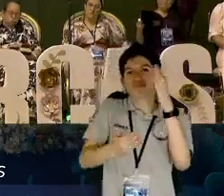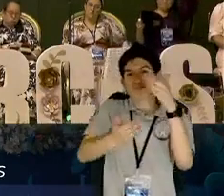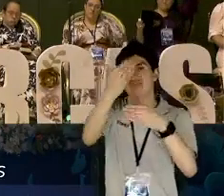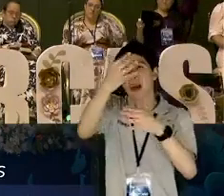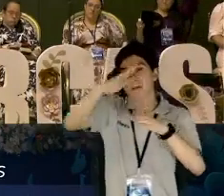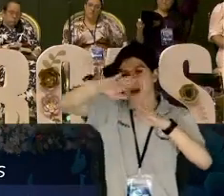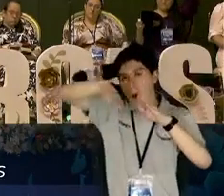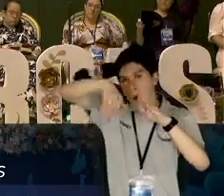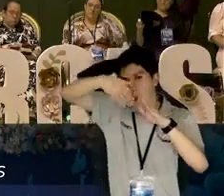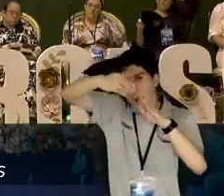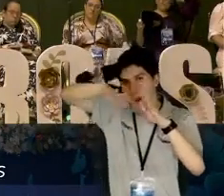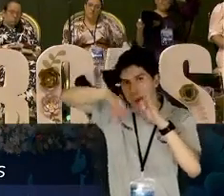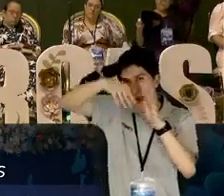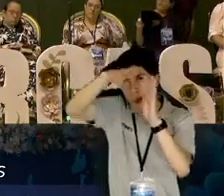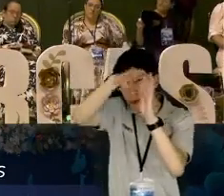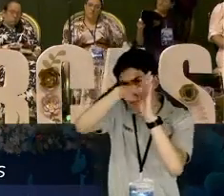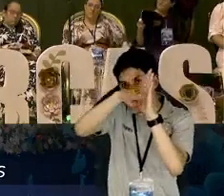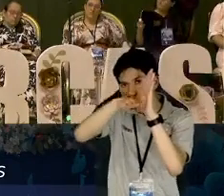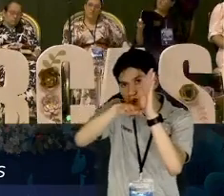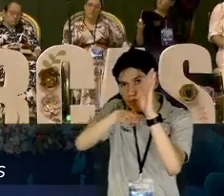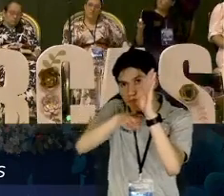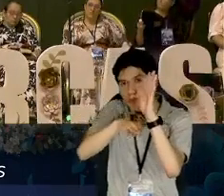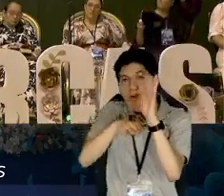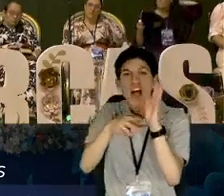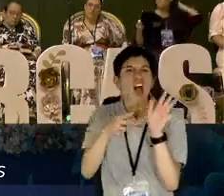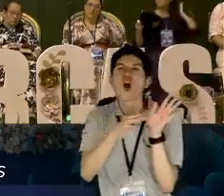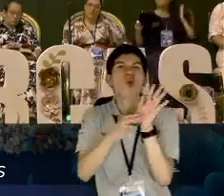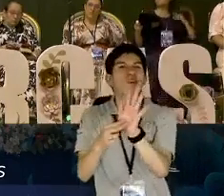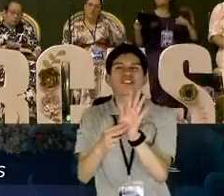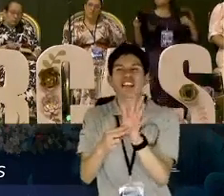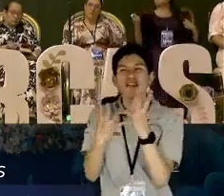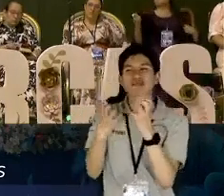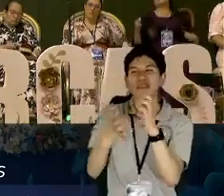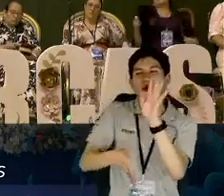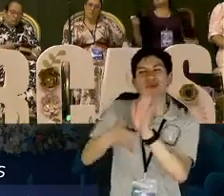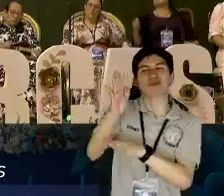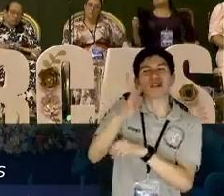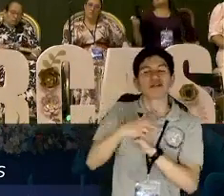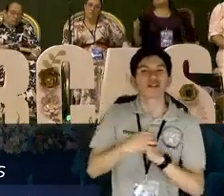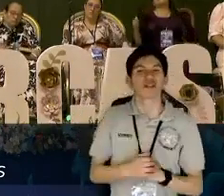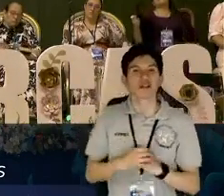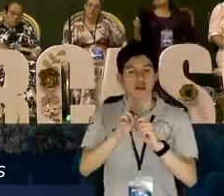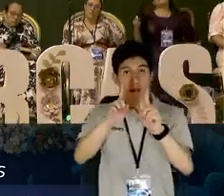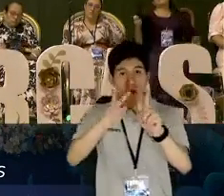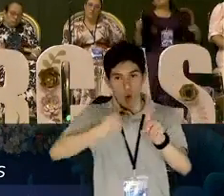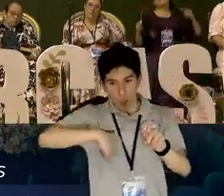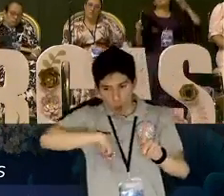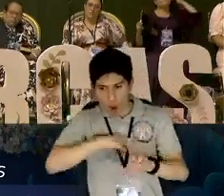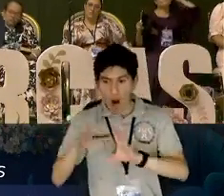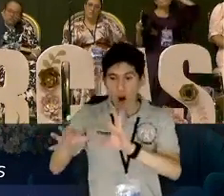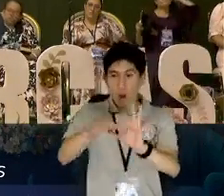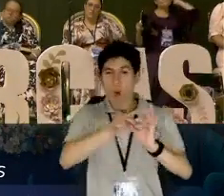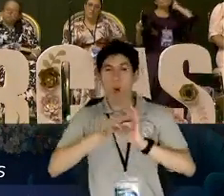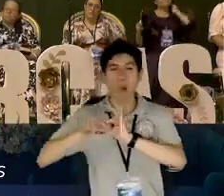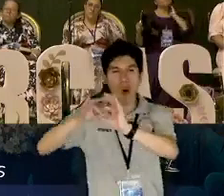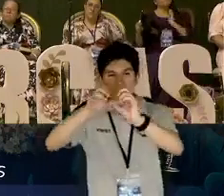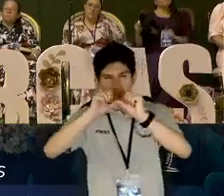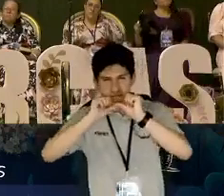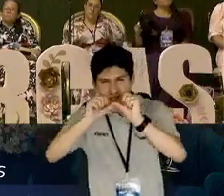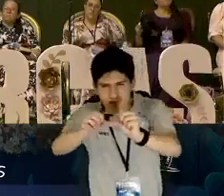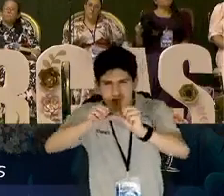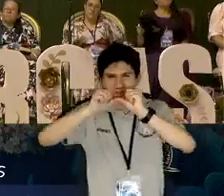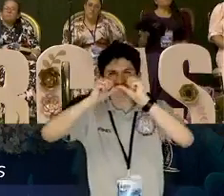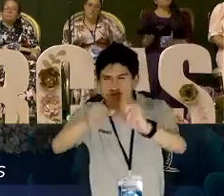sabe que cuando nosotros permanecemos en la unidad, hermano, el Señor siempre mantiene la